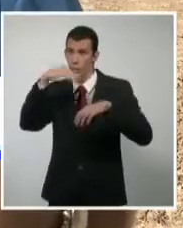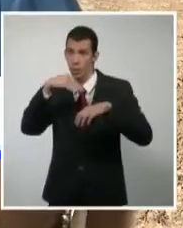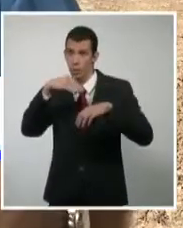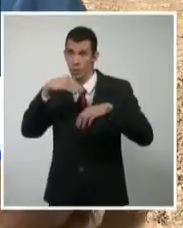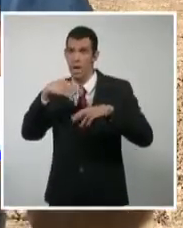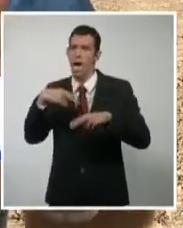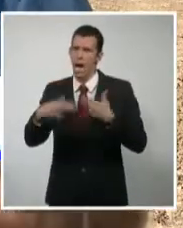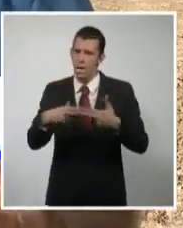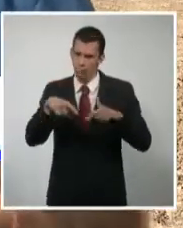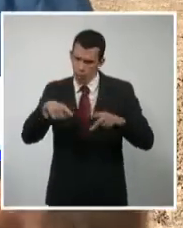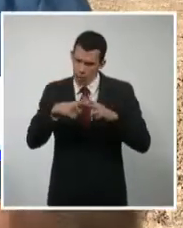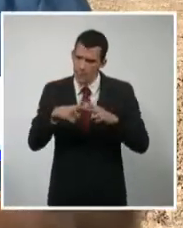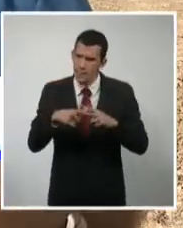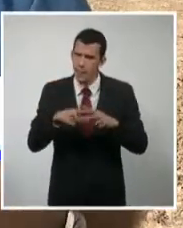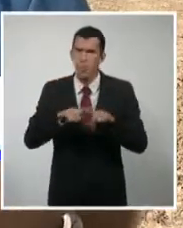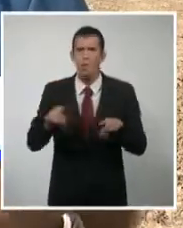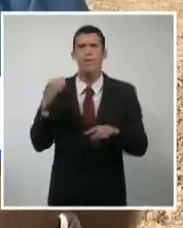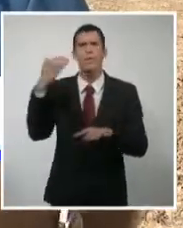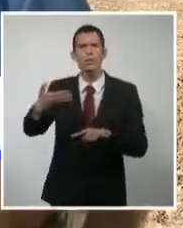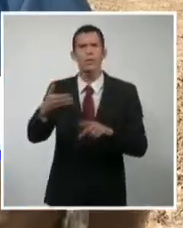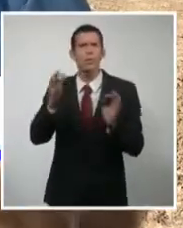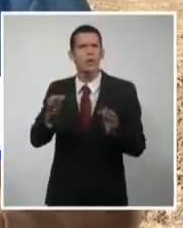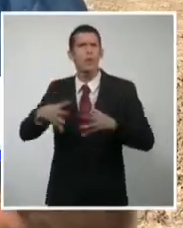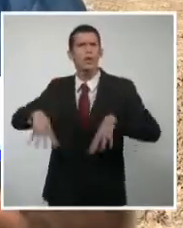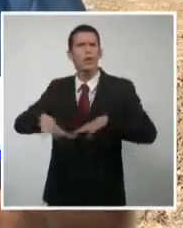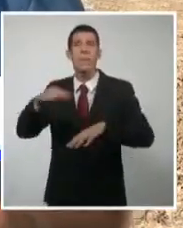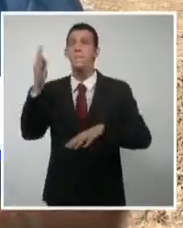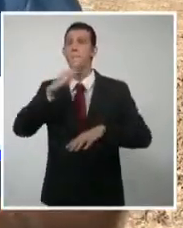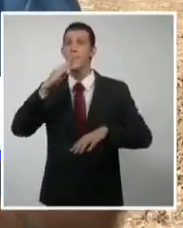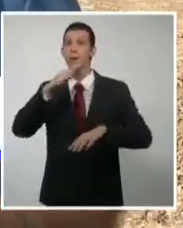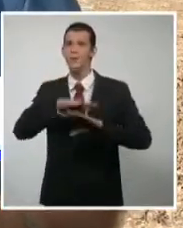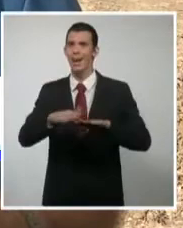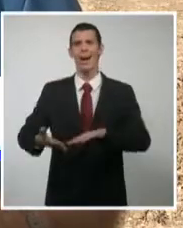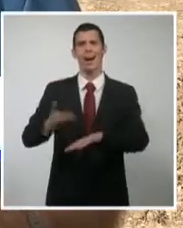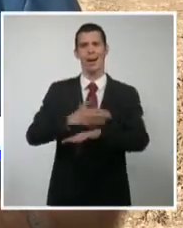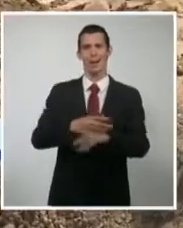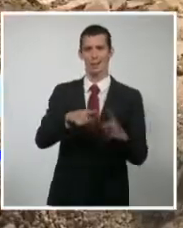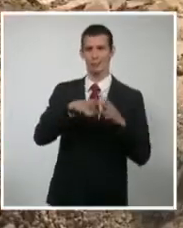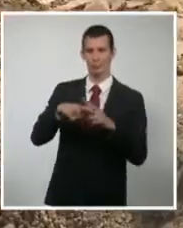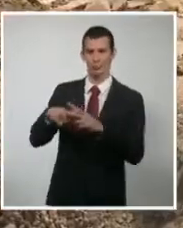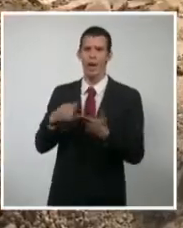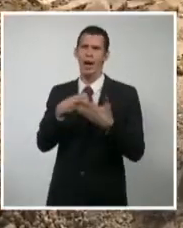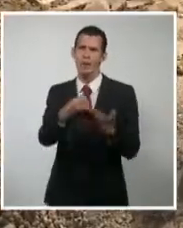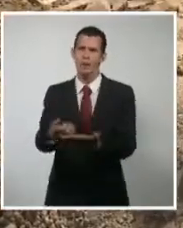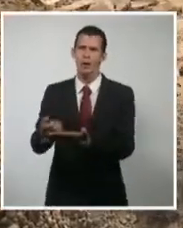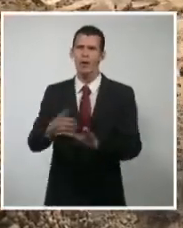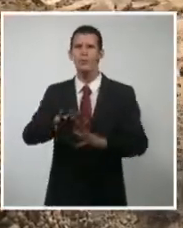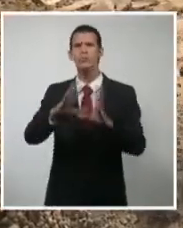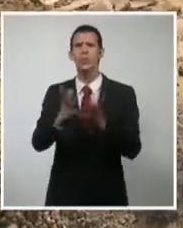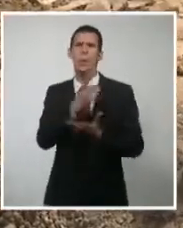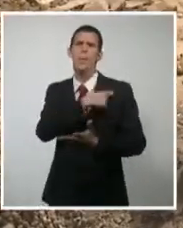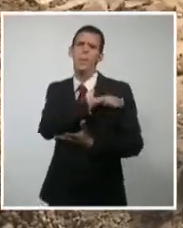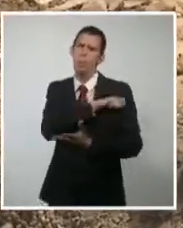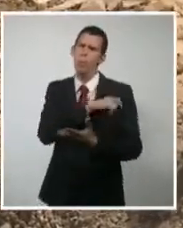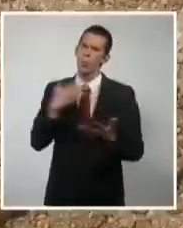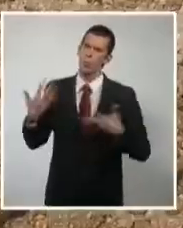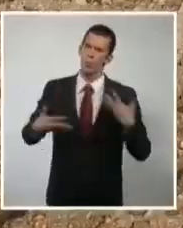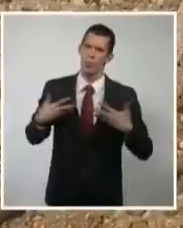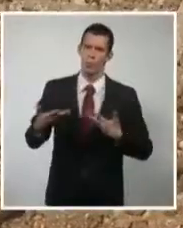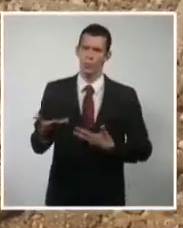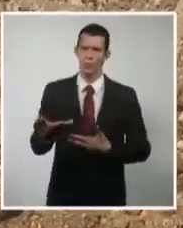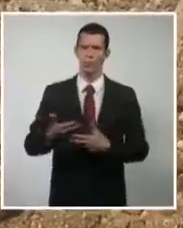prever que sean obras duraderas y obras que traigan un beneficio total a la población. La obra, en su fase de puesta en